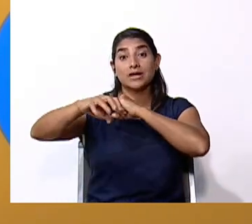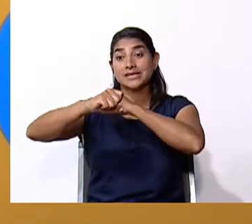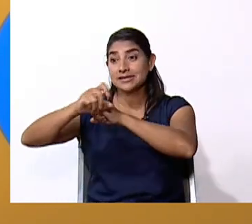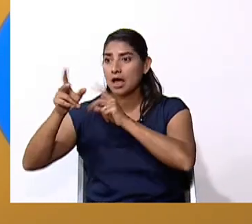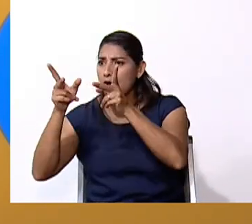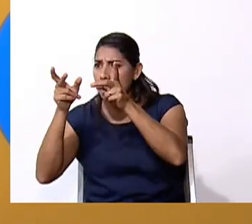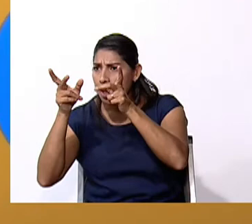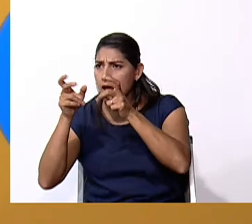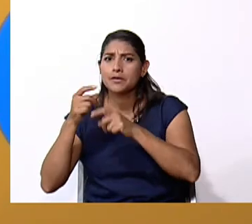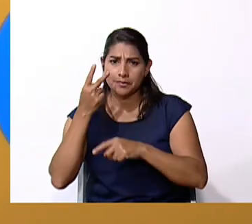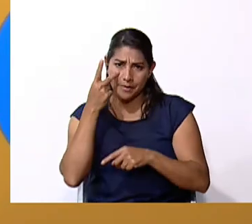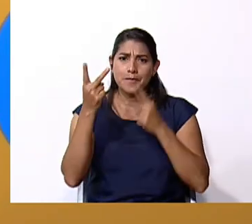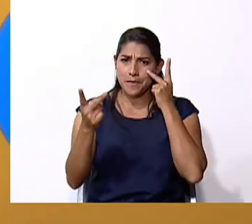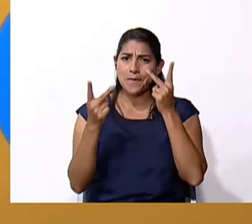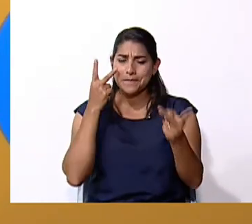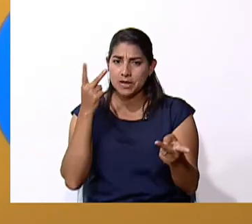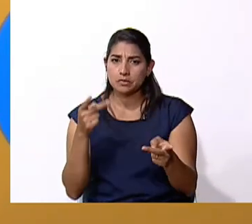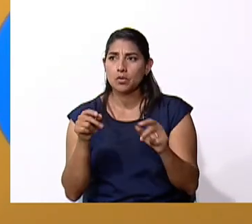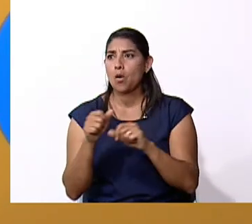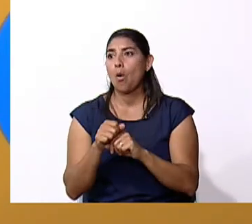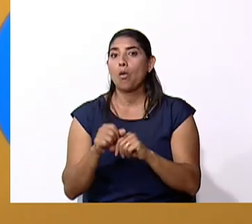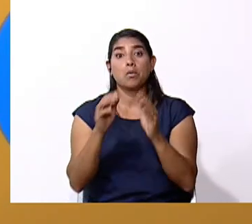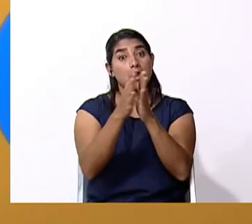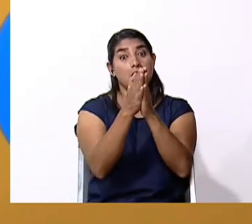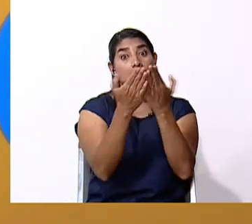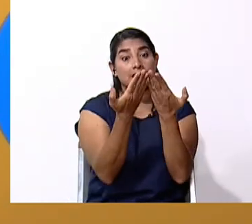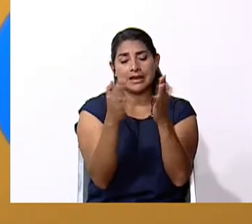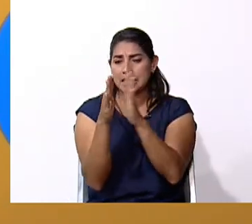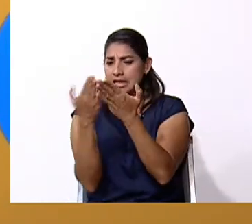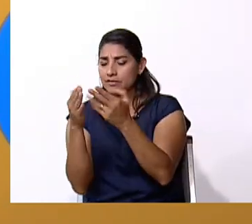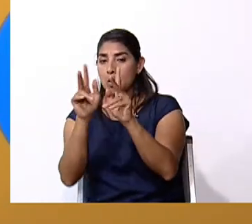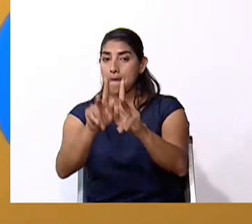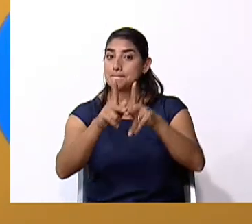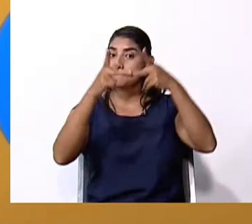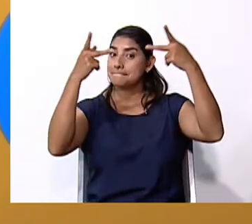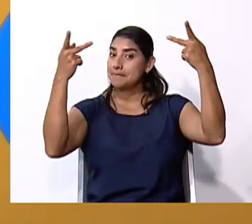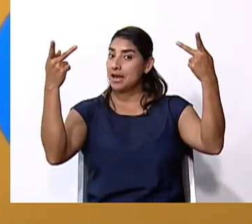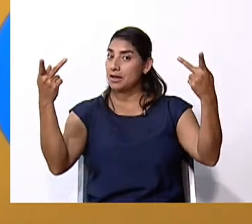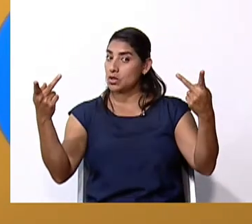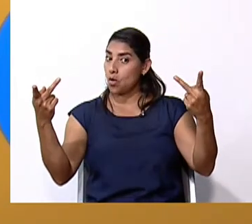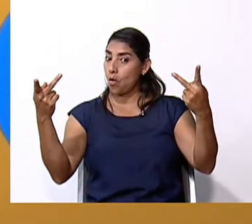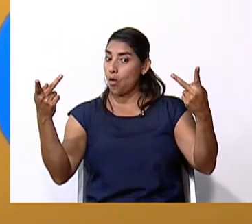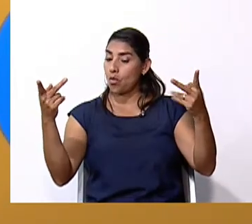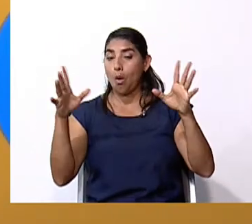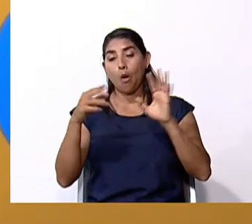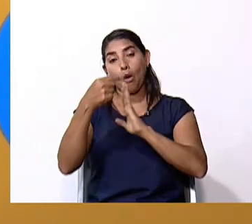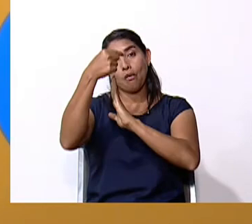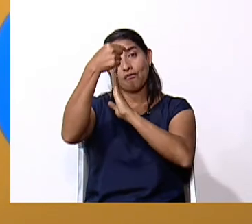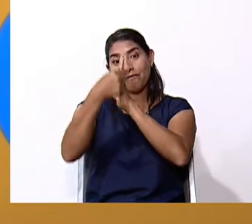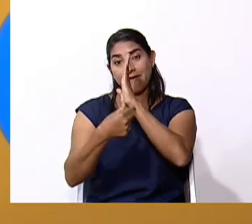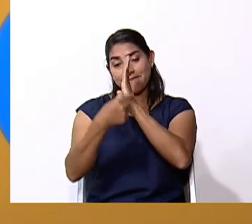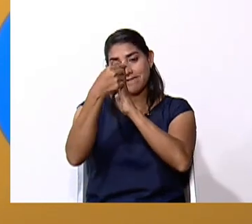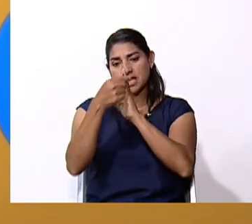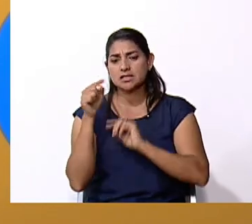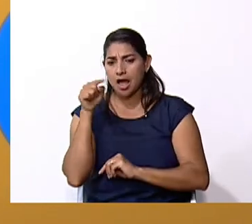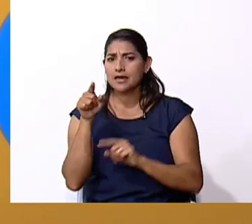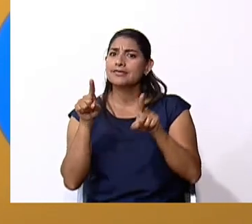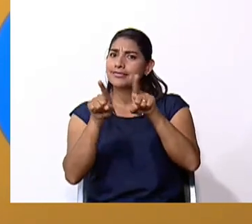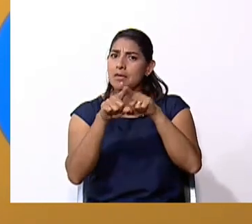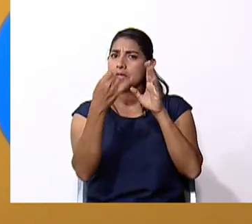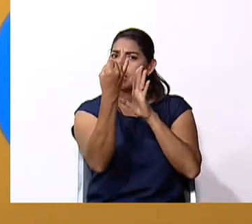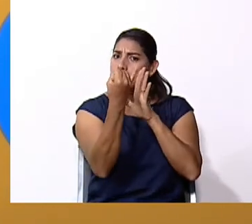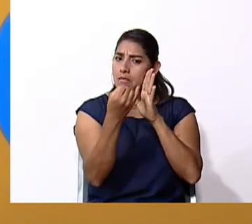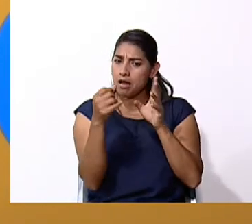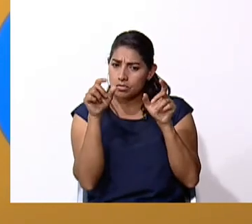hemos visto. En libros, periódicos o revistas. Ahí también los